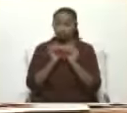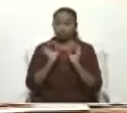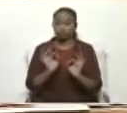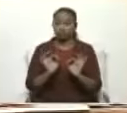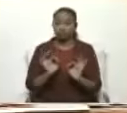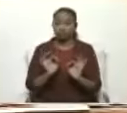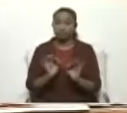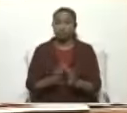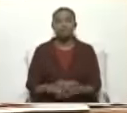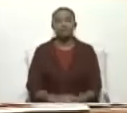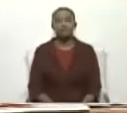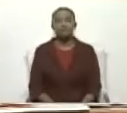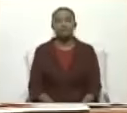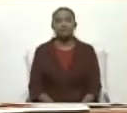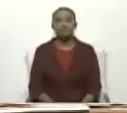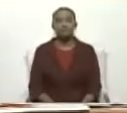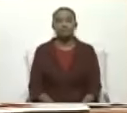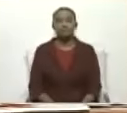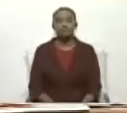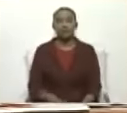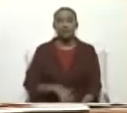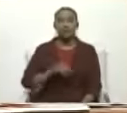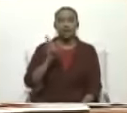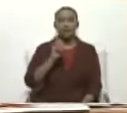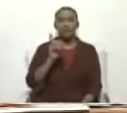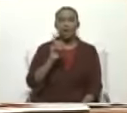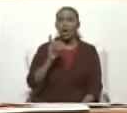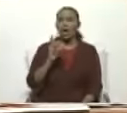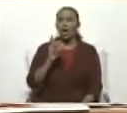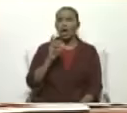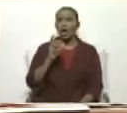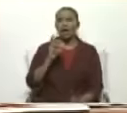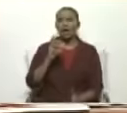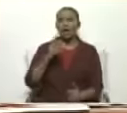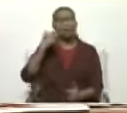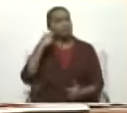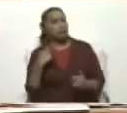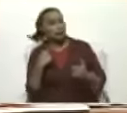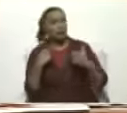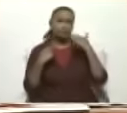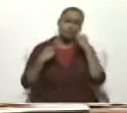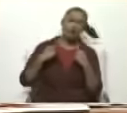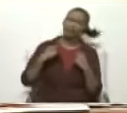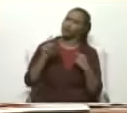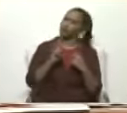¿cómo se llama? Cosas aladas por el pelo. No, no, una cosa bien coherente, bien coherente.